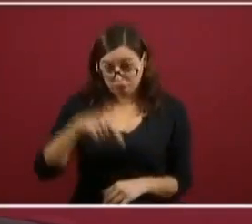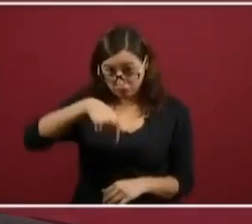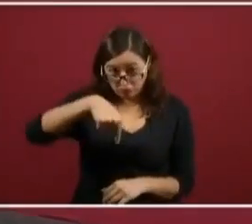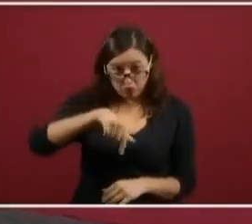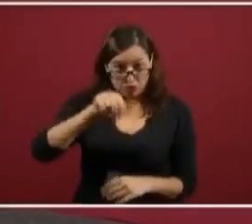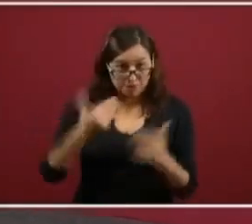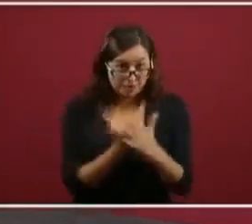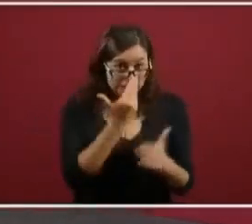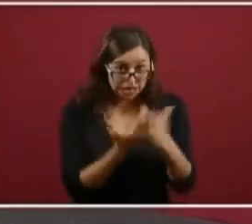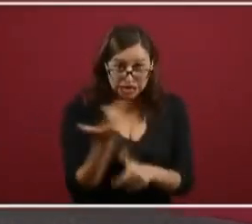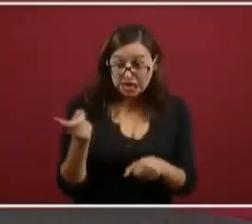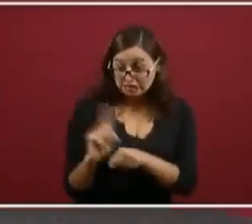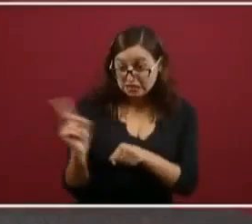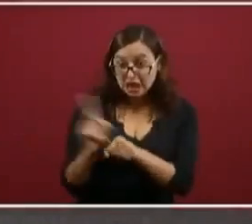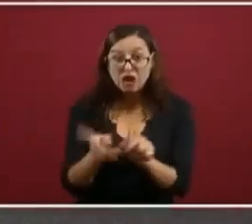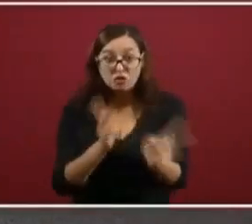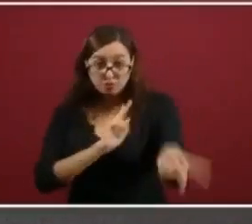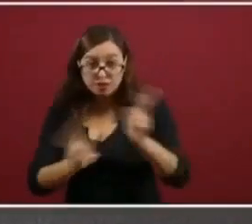mismo